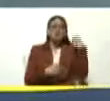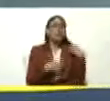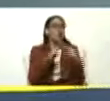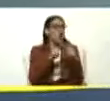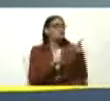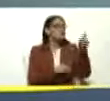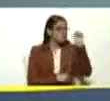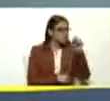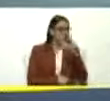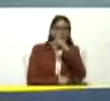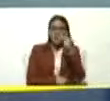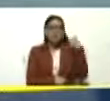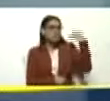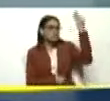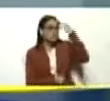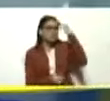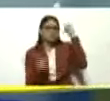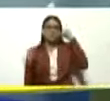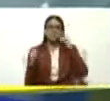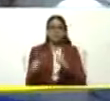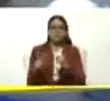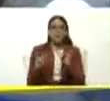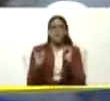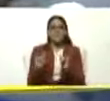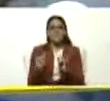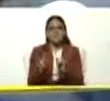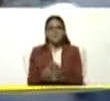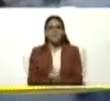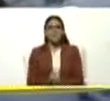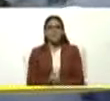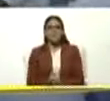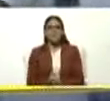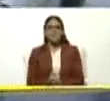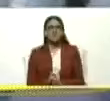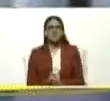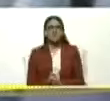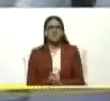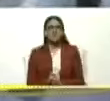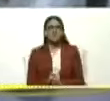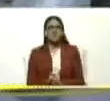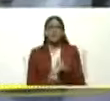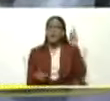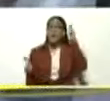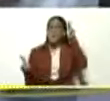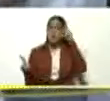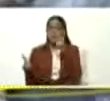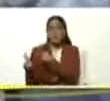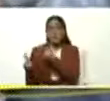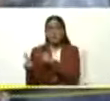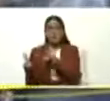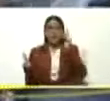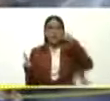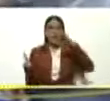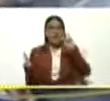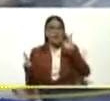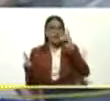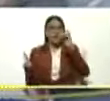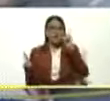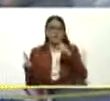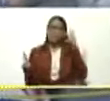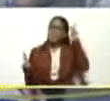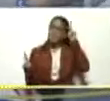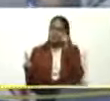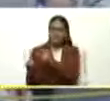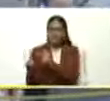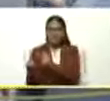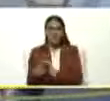necesarias para presentarnos entonces al área productiva. La profesora Heidi Carrero, profesora de biología